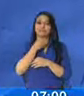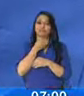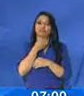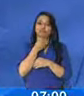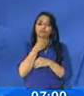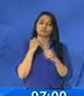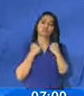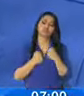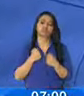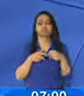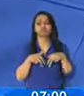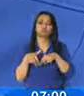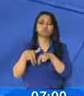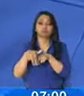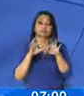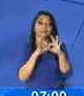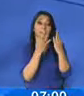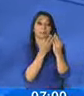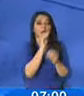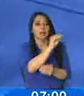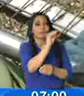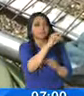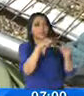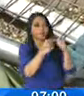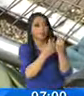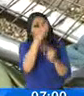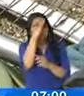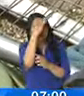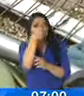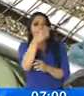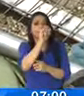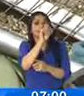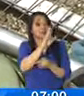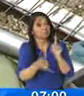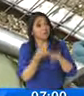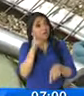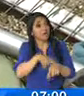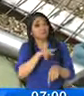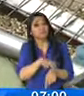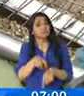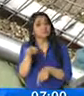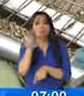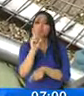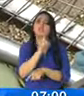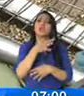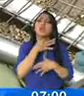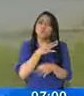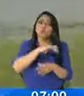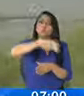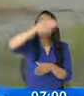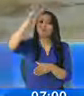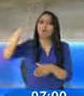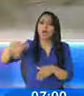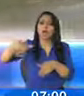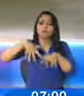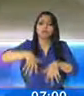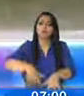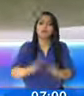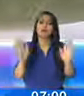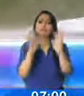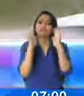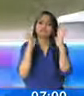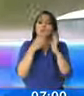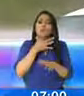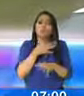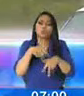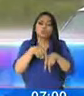familiares ent a los rescatistas del gir que no era la primera vez que se iban de excursión que les gustaba la montaña la selva y las caminatas